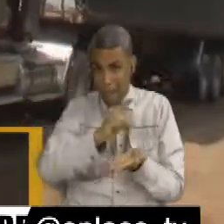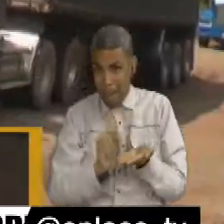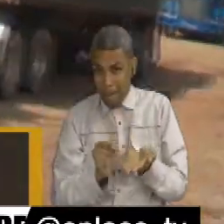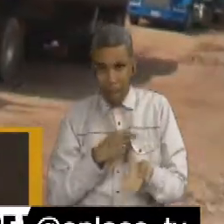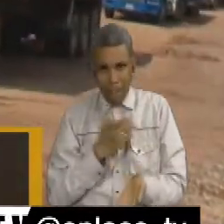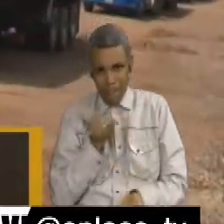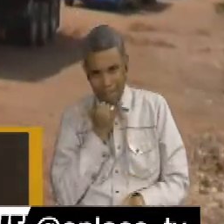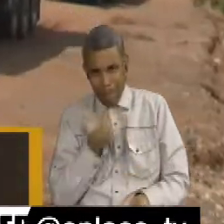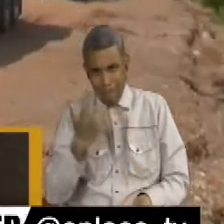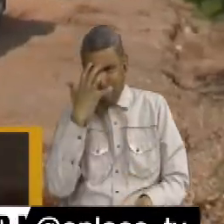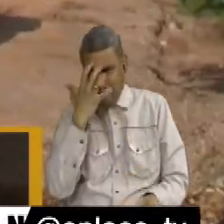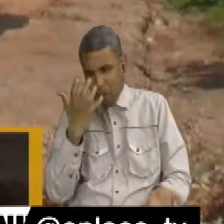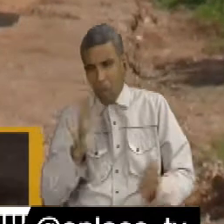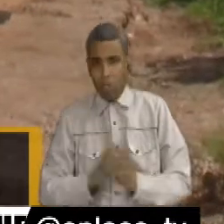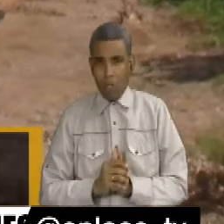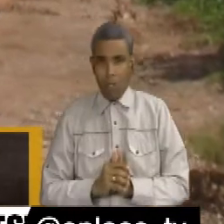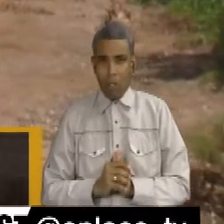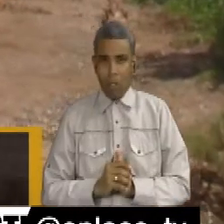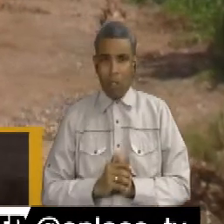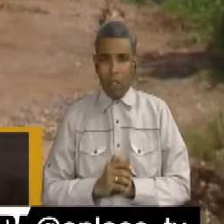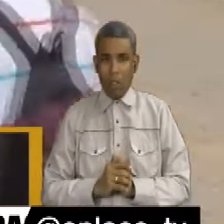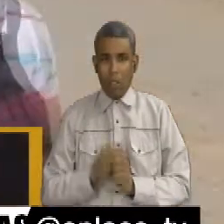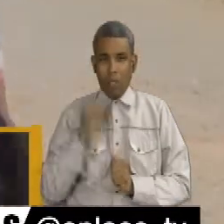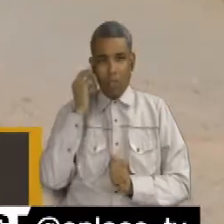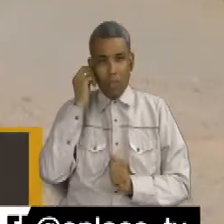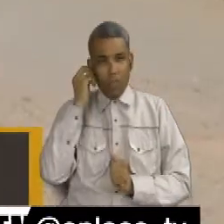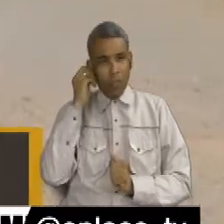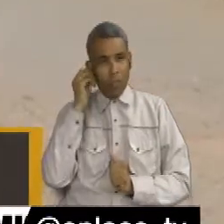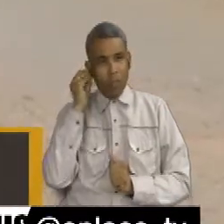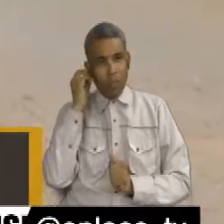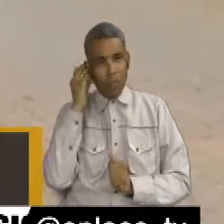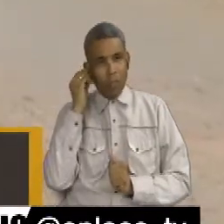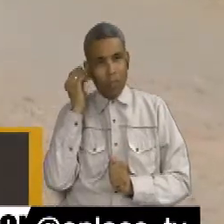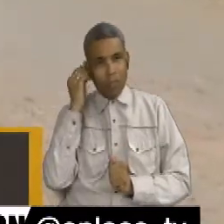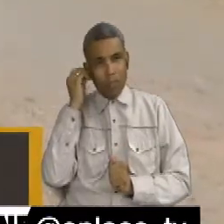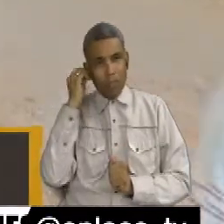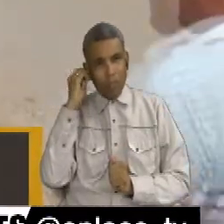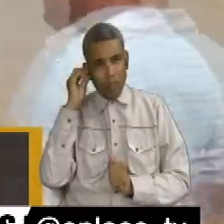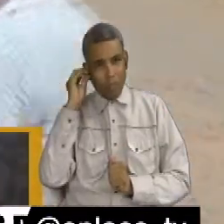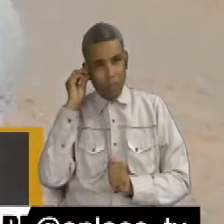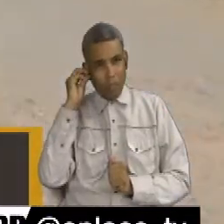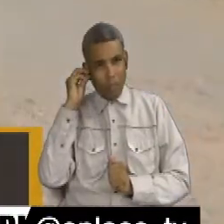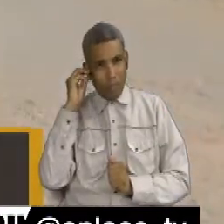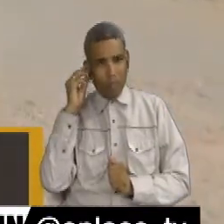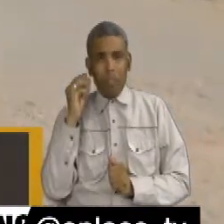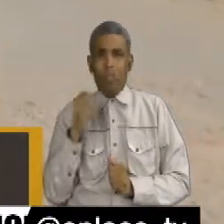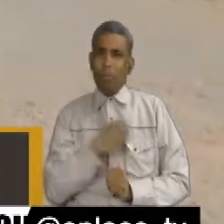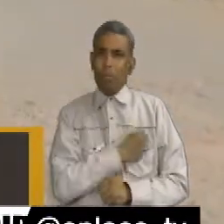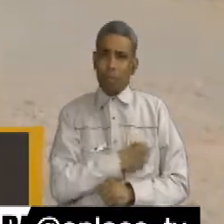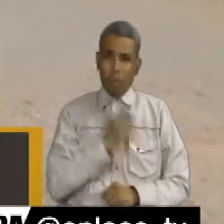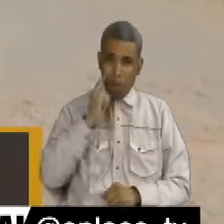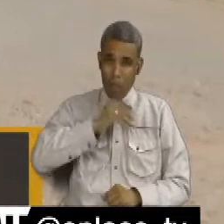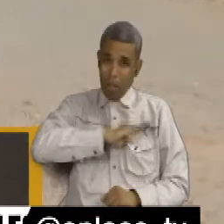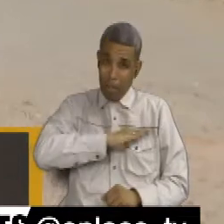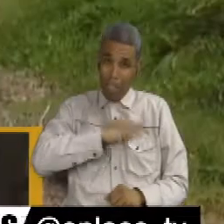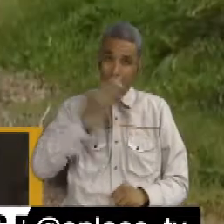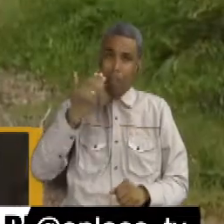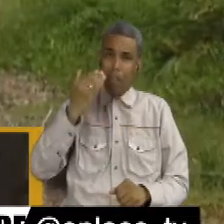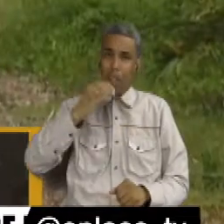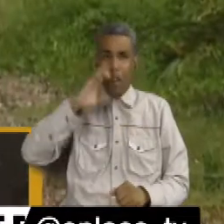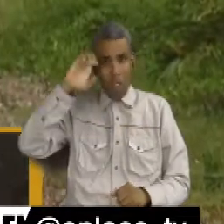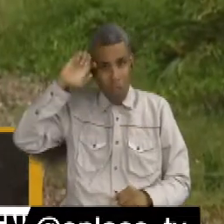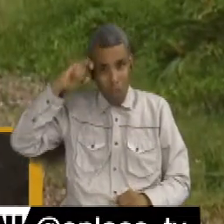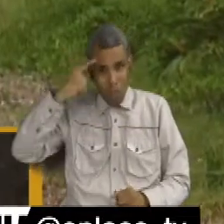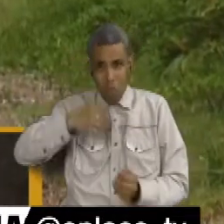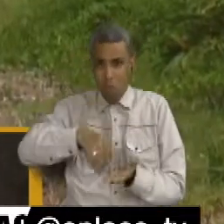la intervención de las autoridades competentes. Estamos exigiendo que haga presencia la administración municipal, la gobernación, la